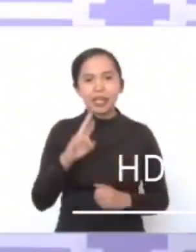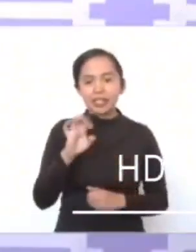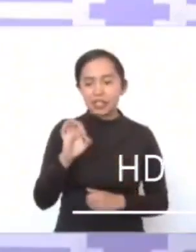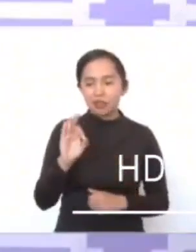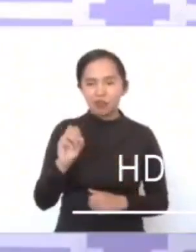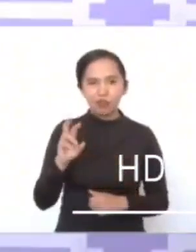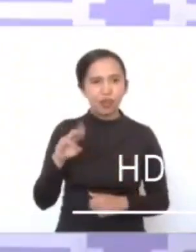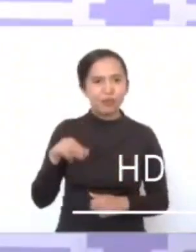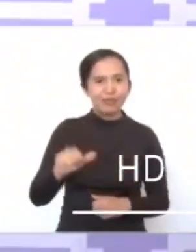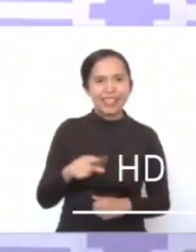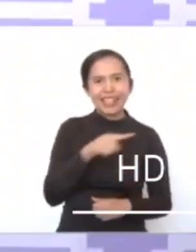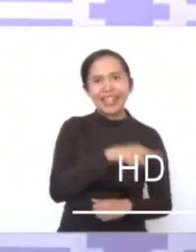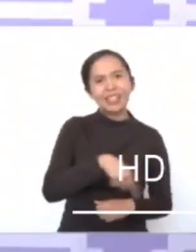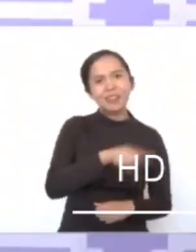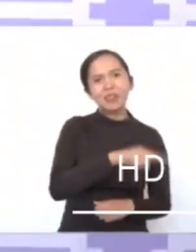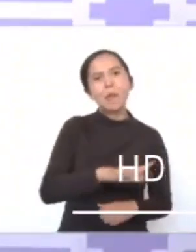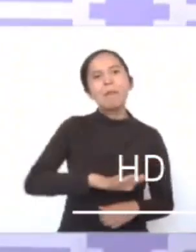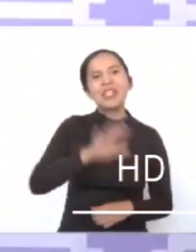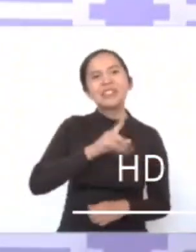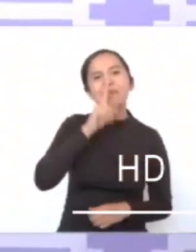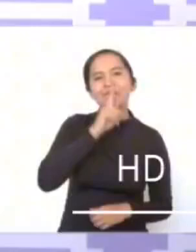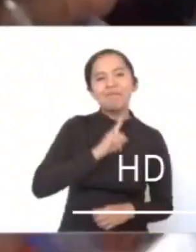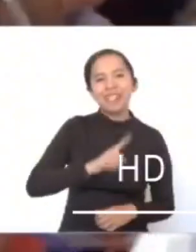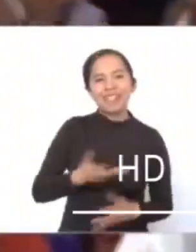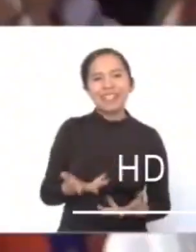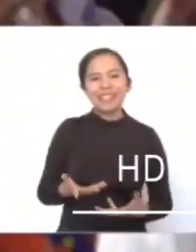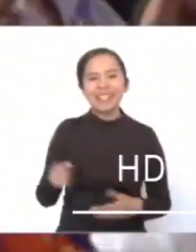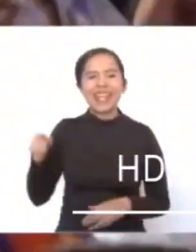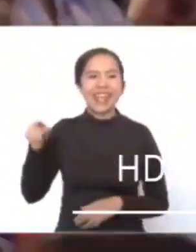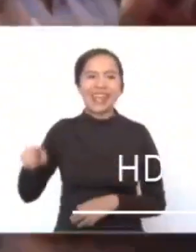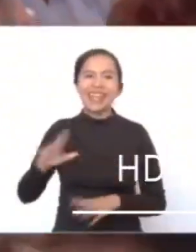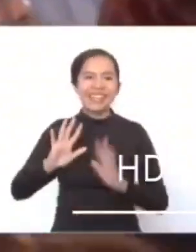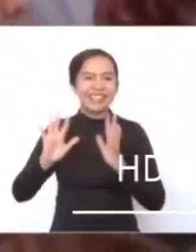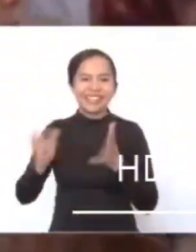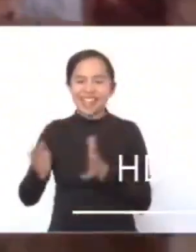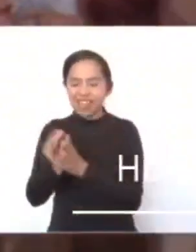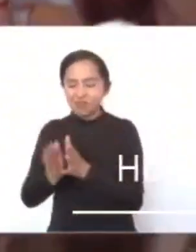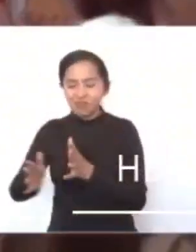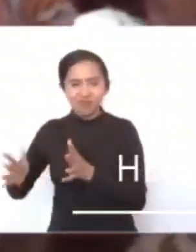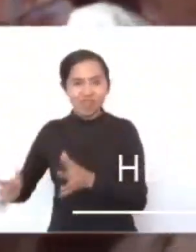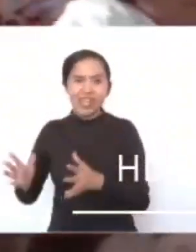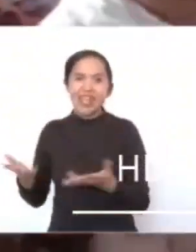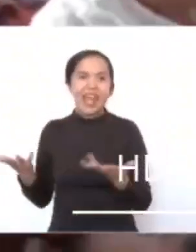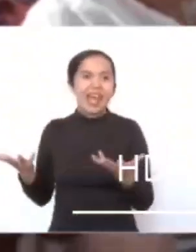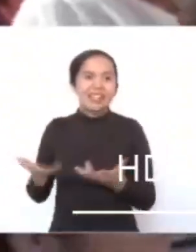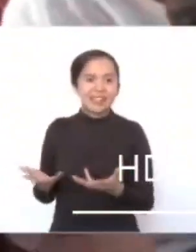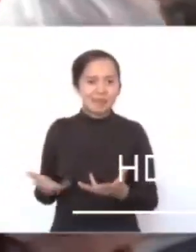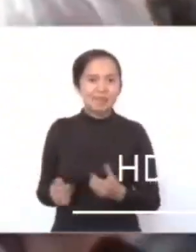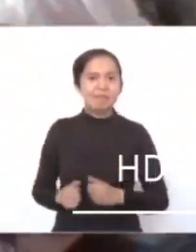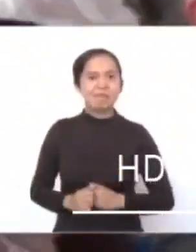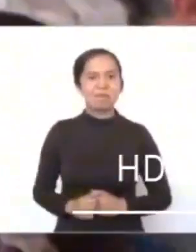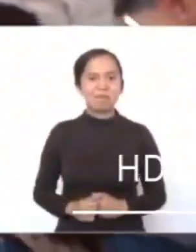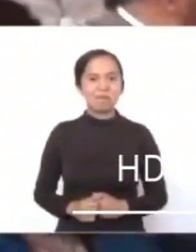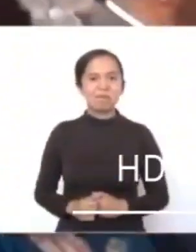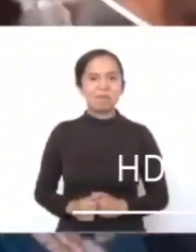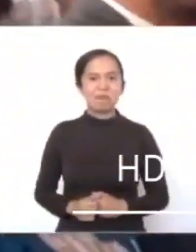que ni cuenta se dieron que el proceso de basificación había culminado.